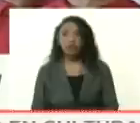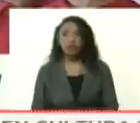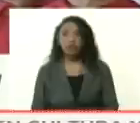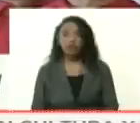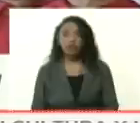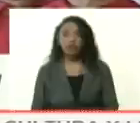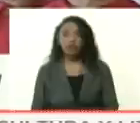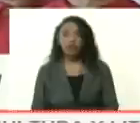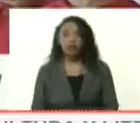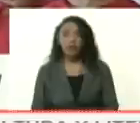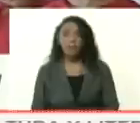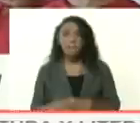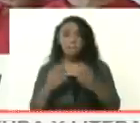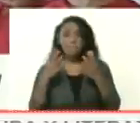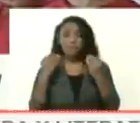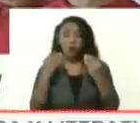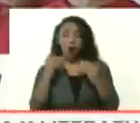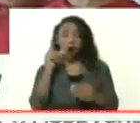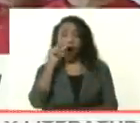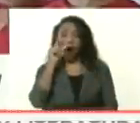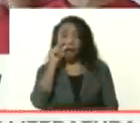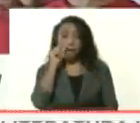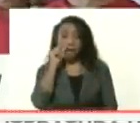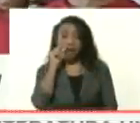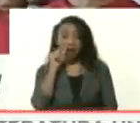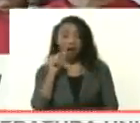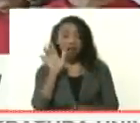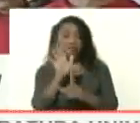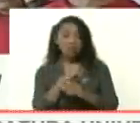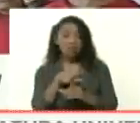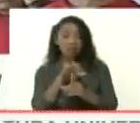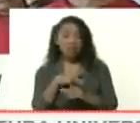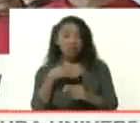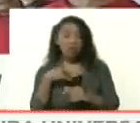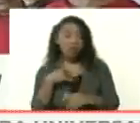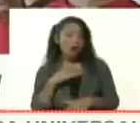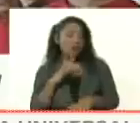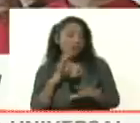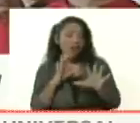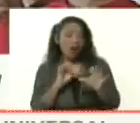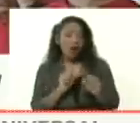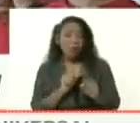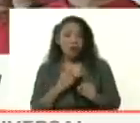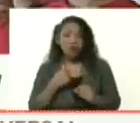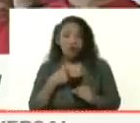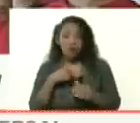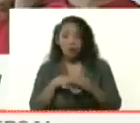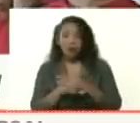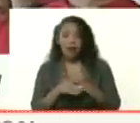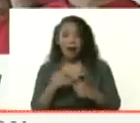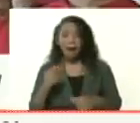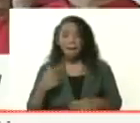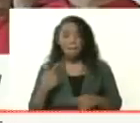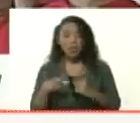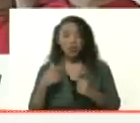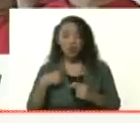El muy caritativo Lorenzo, yo te la compro para guardarla en mis hilos, pero al precio que a mí me dé la